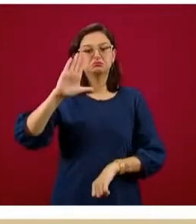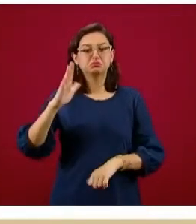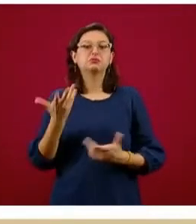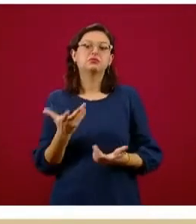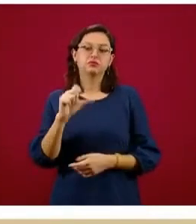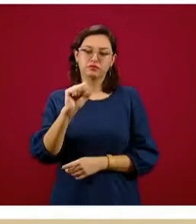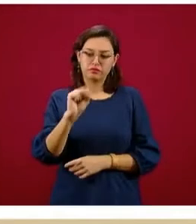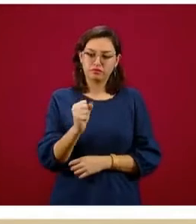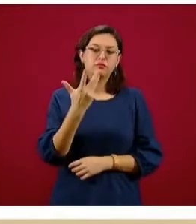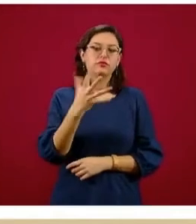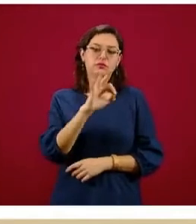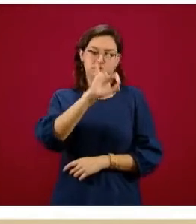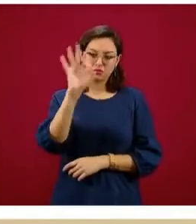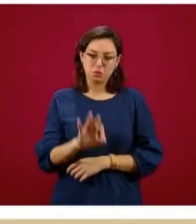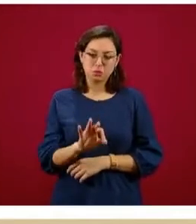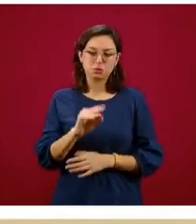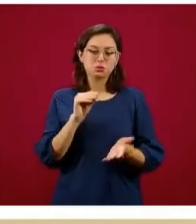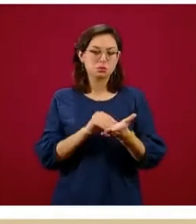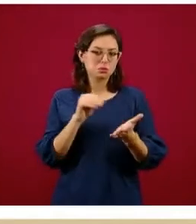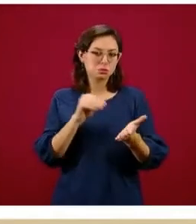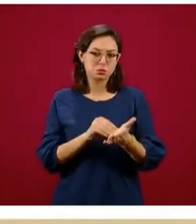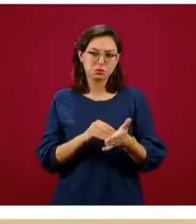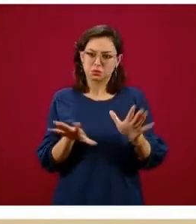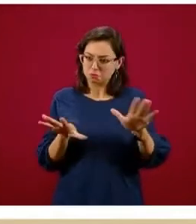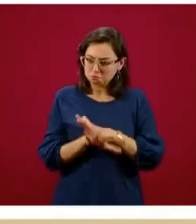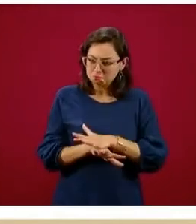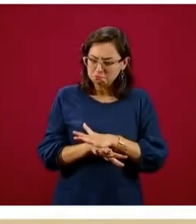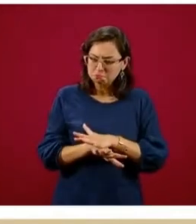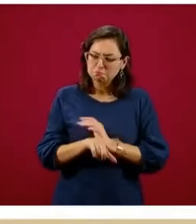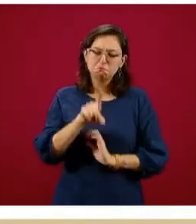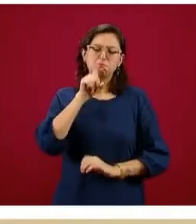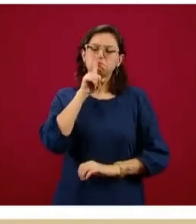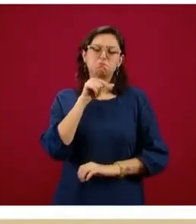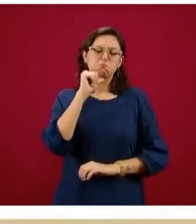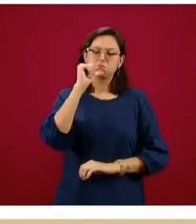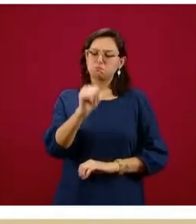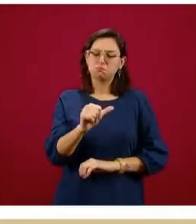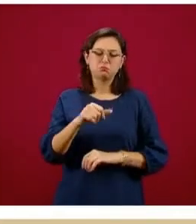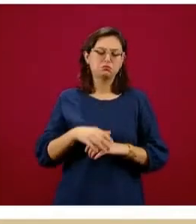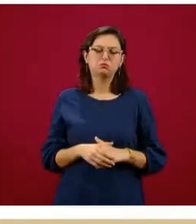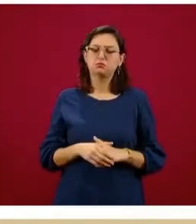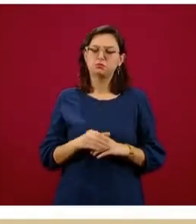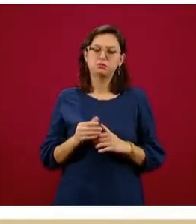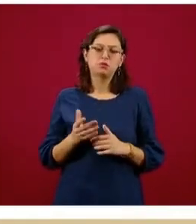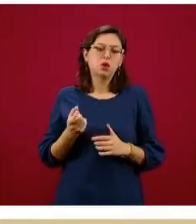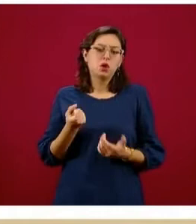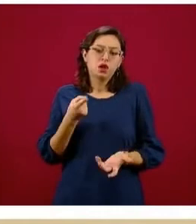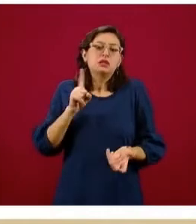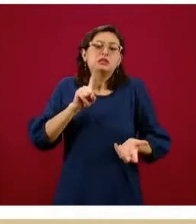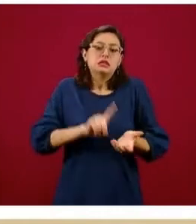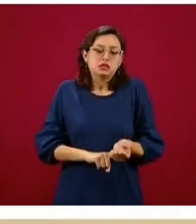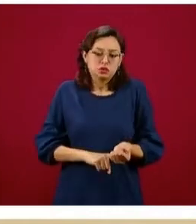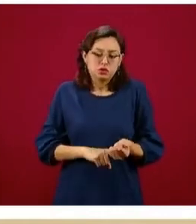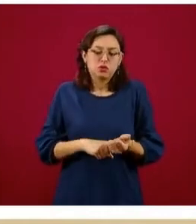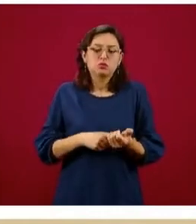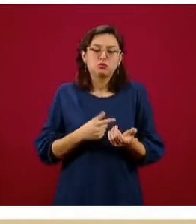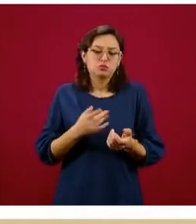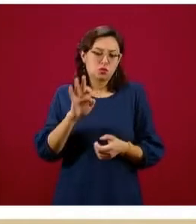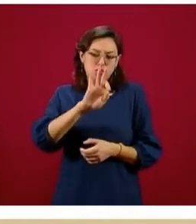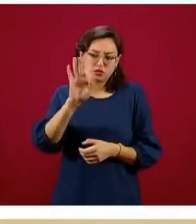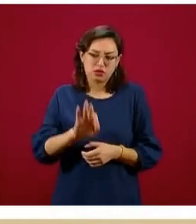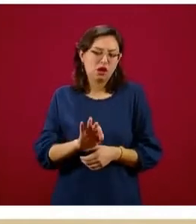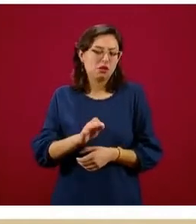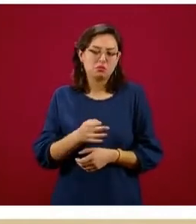del 65%, ahí sí no tuvimos una variación al día de ayer, más que variaciones al interior de este